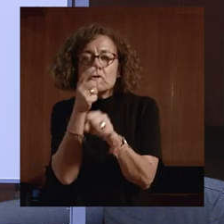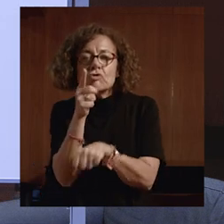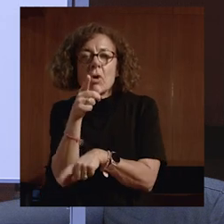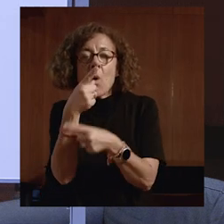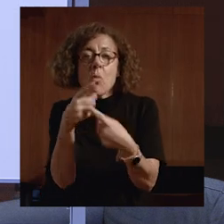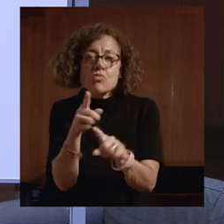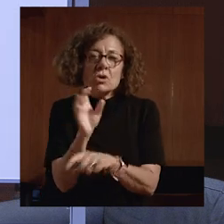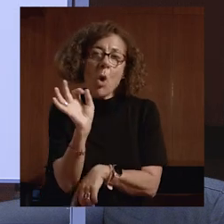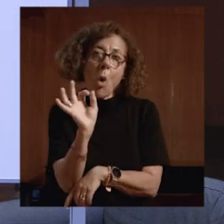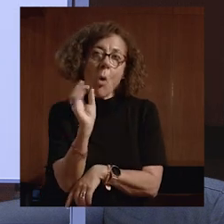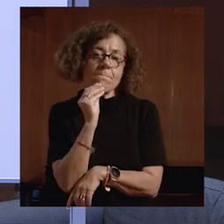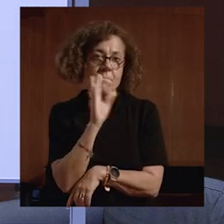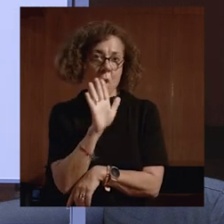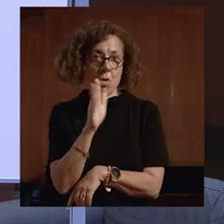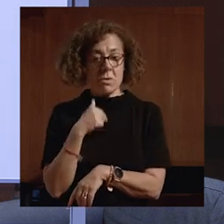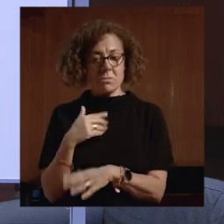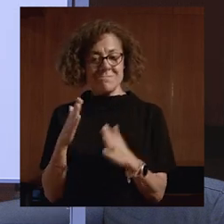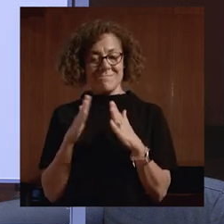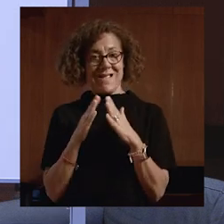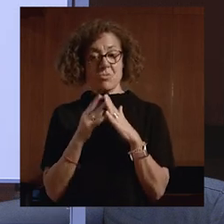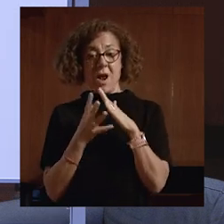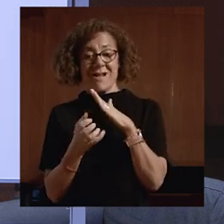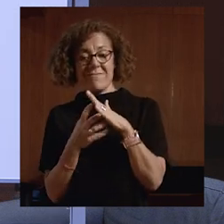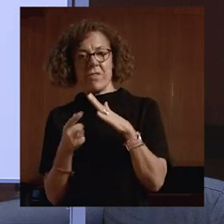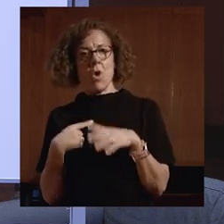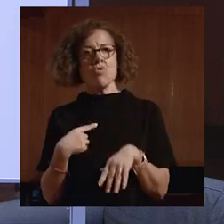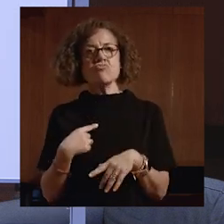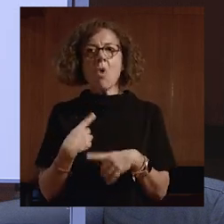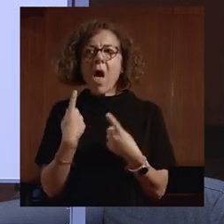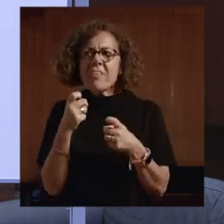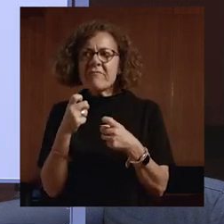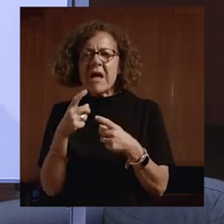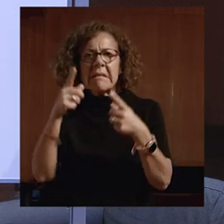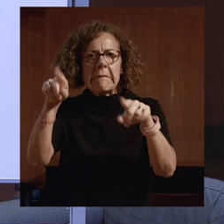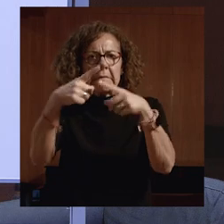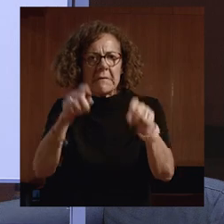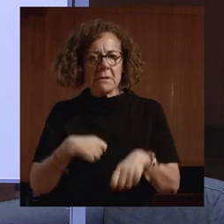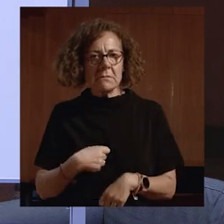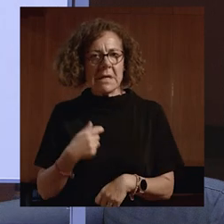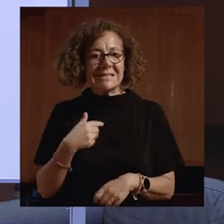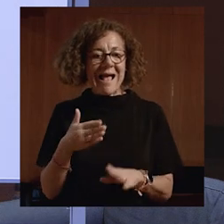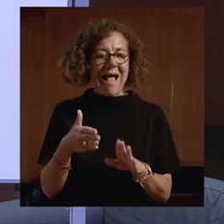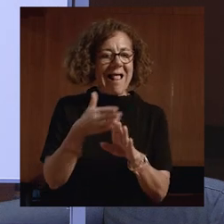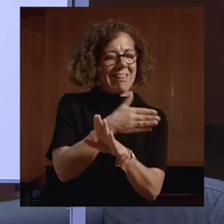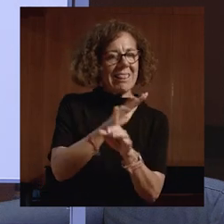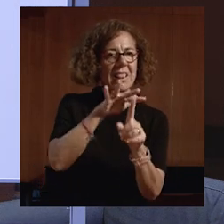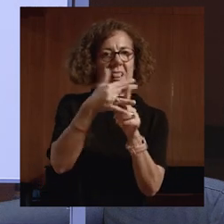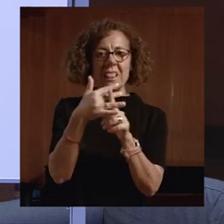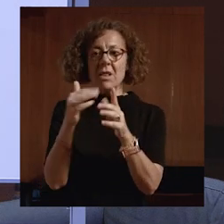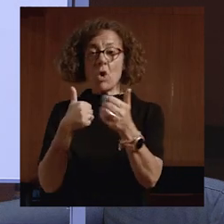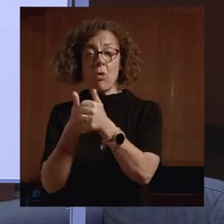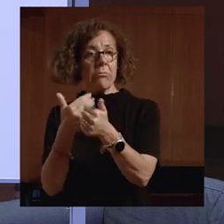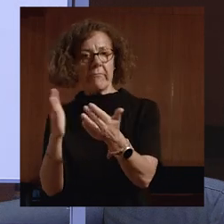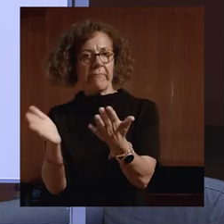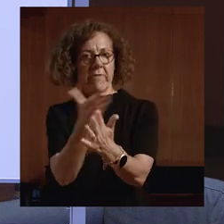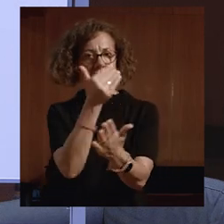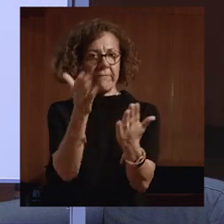o mejor aún, en mi casa una grabación. Ni dependo del intérprete. Fuera el pretexto, fuera el contexto.